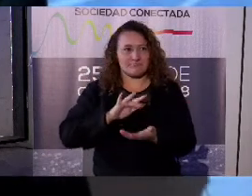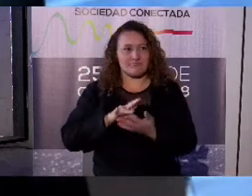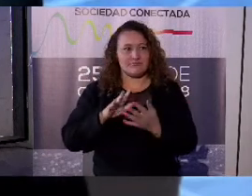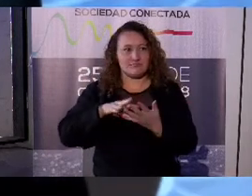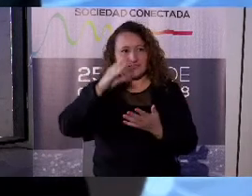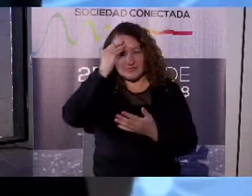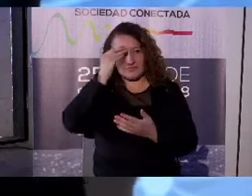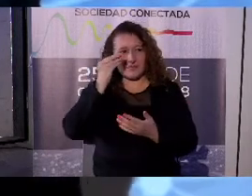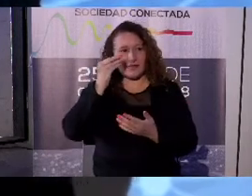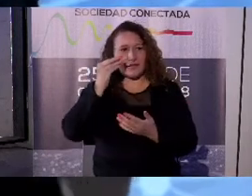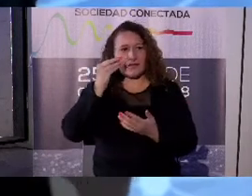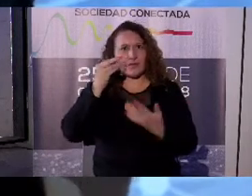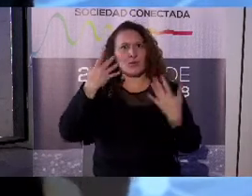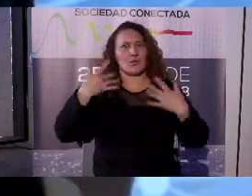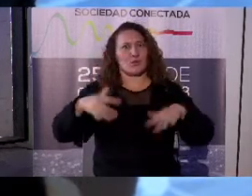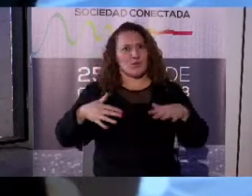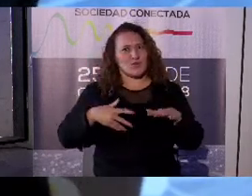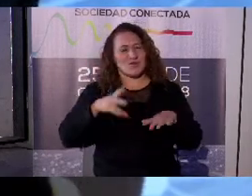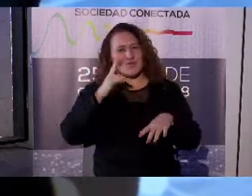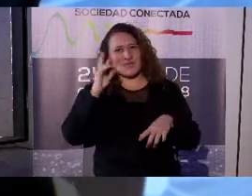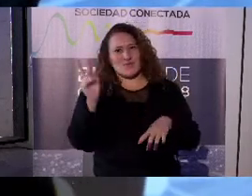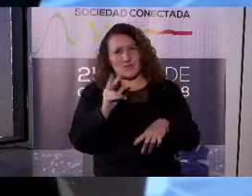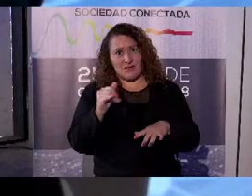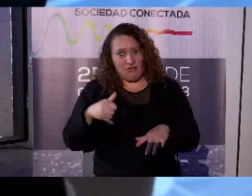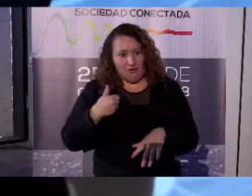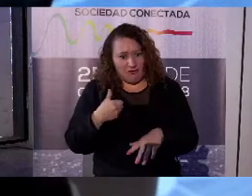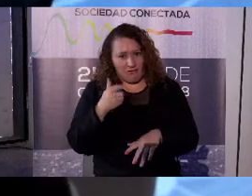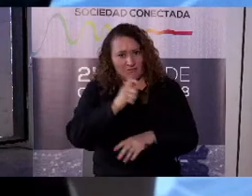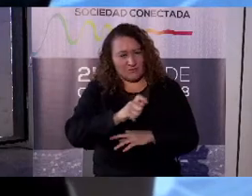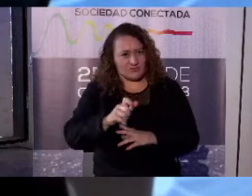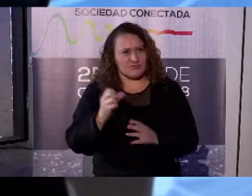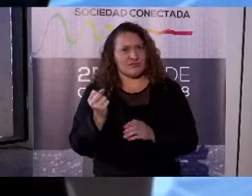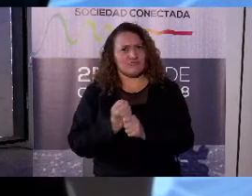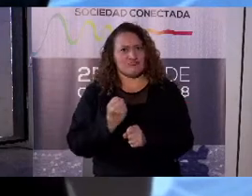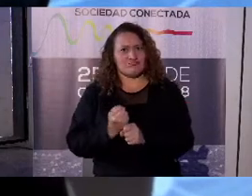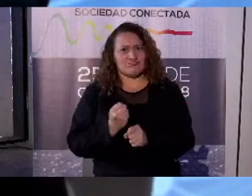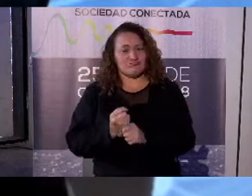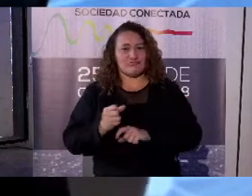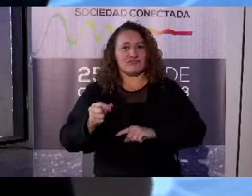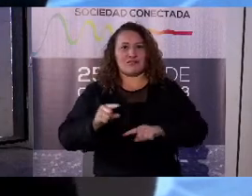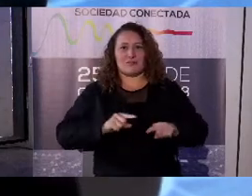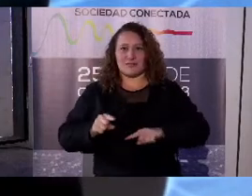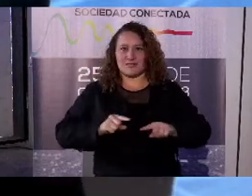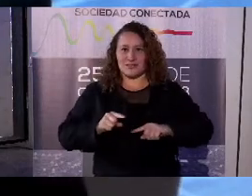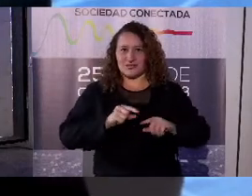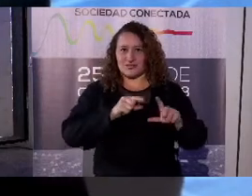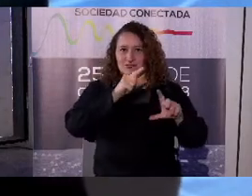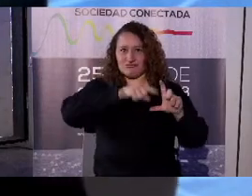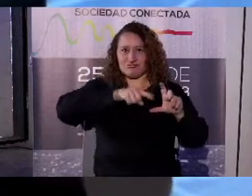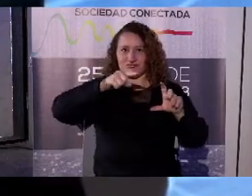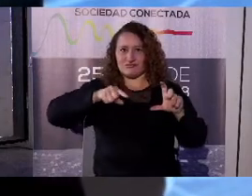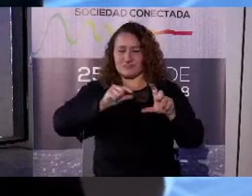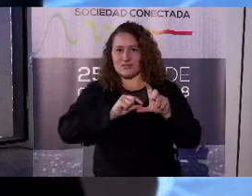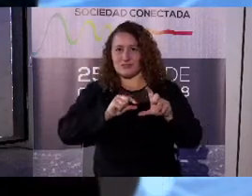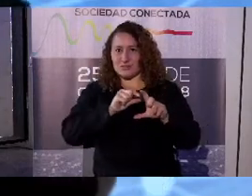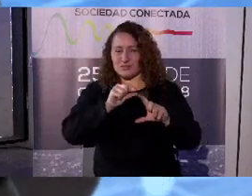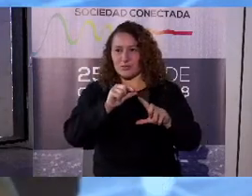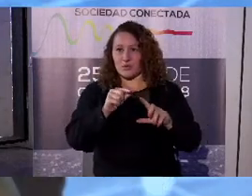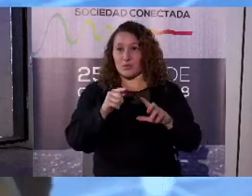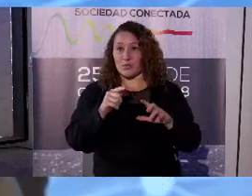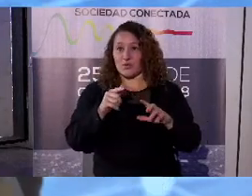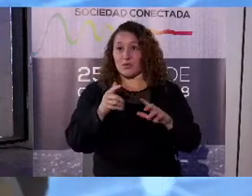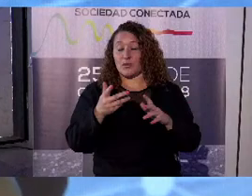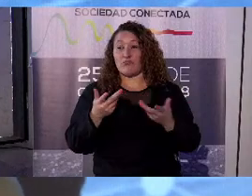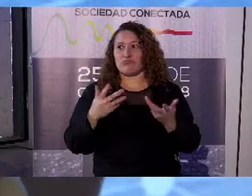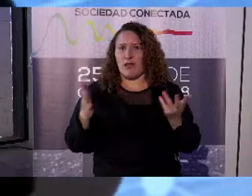ver la pujanza de gente joven que trabaja en administración de espectro este